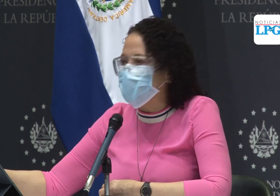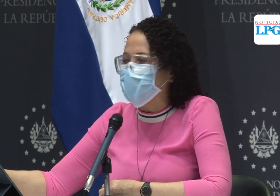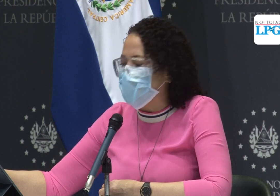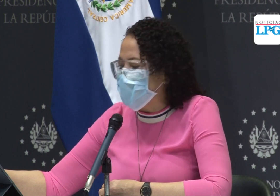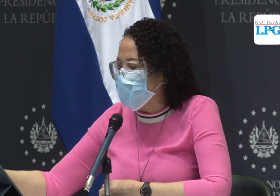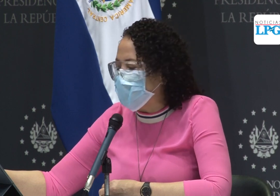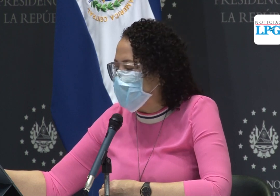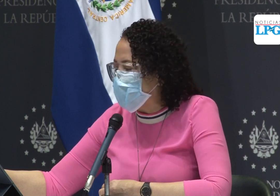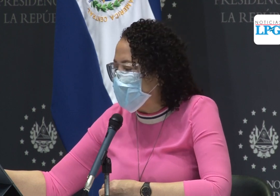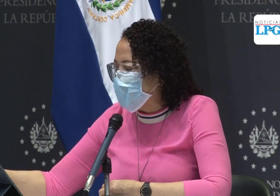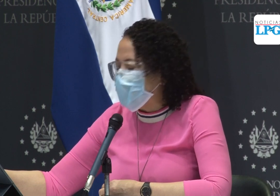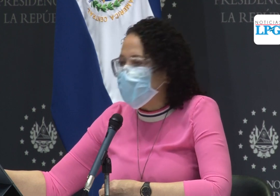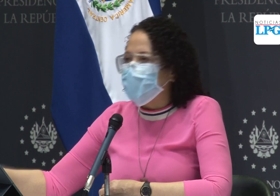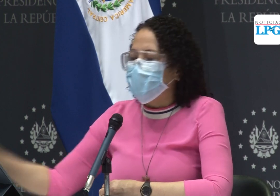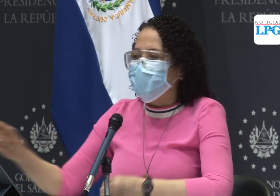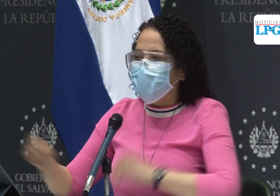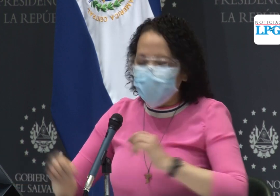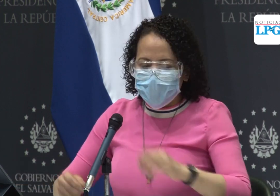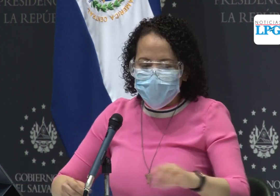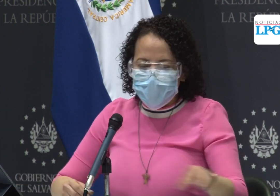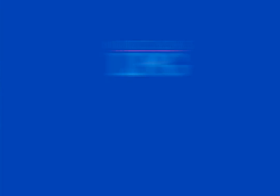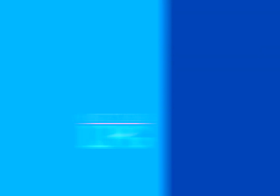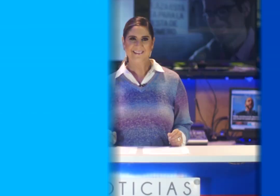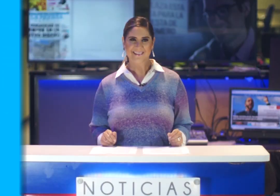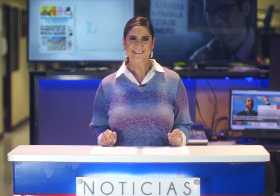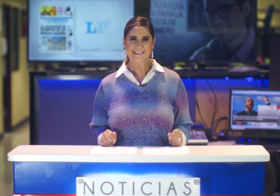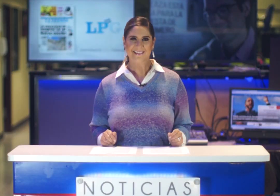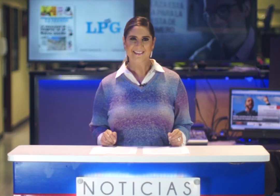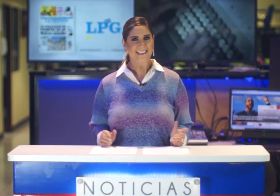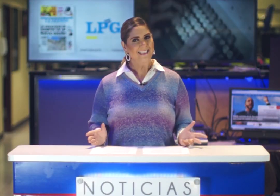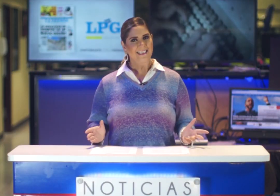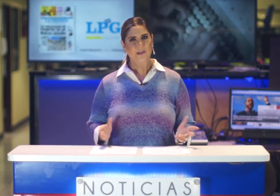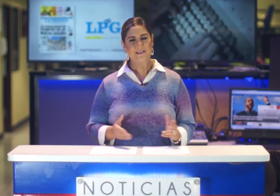señalados por estar involucrados en actos de corrupción.